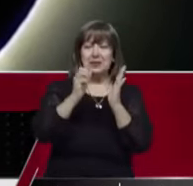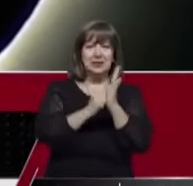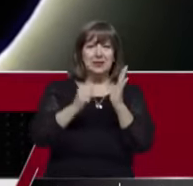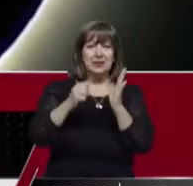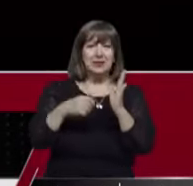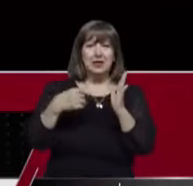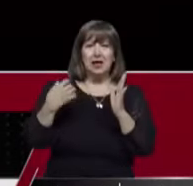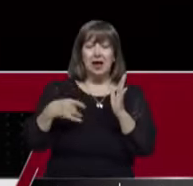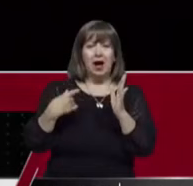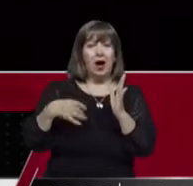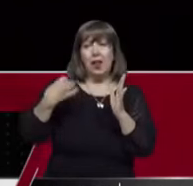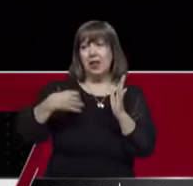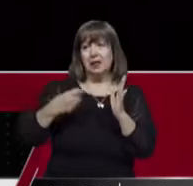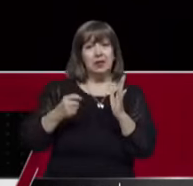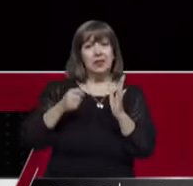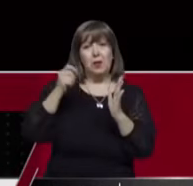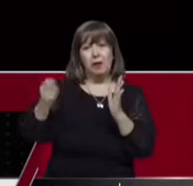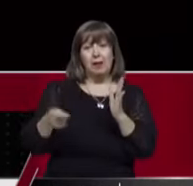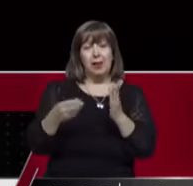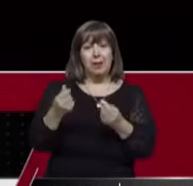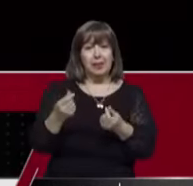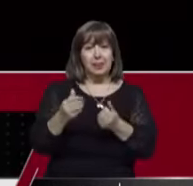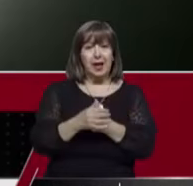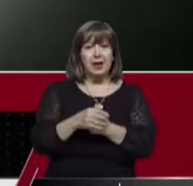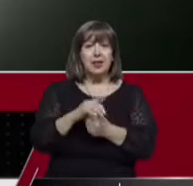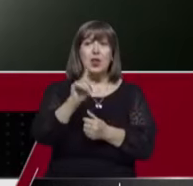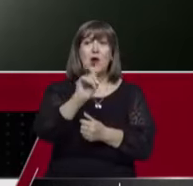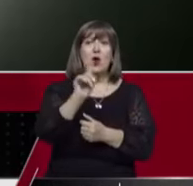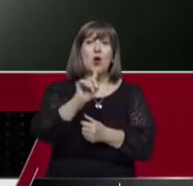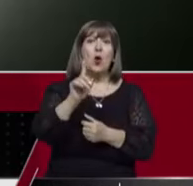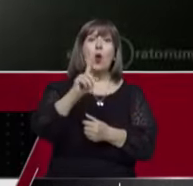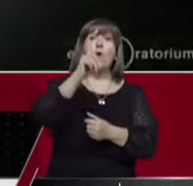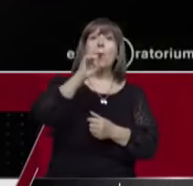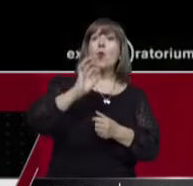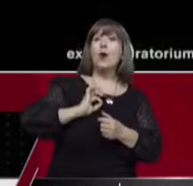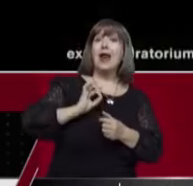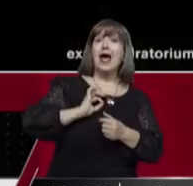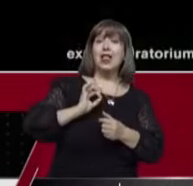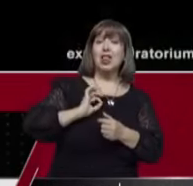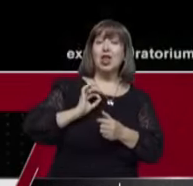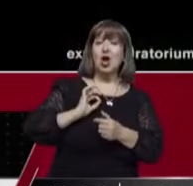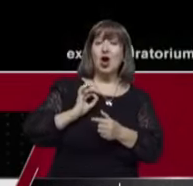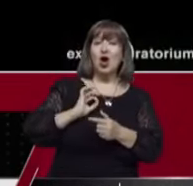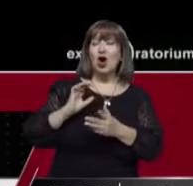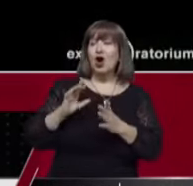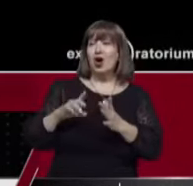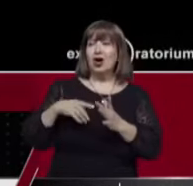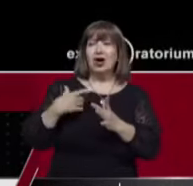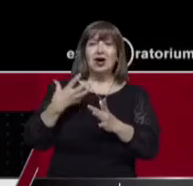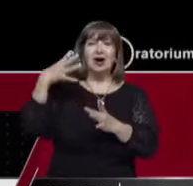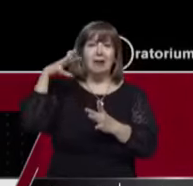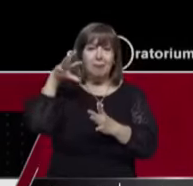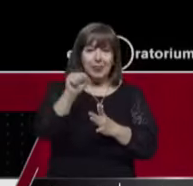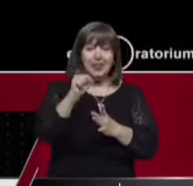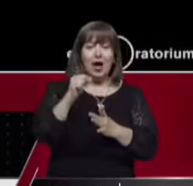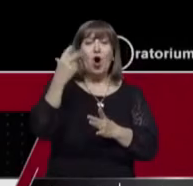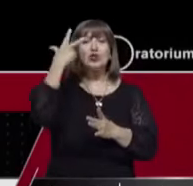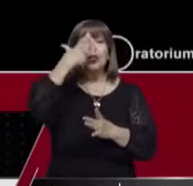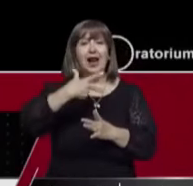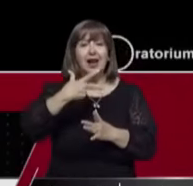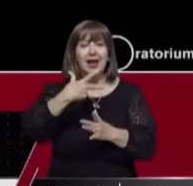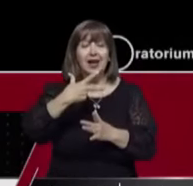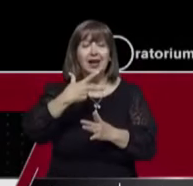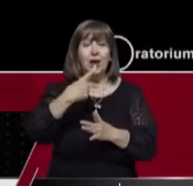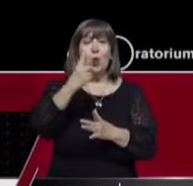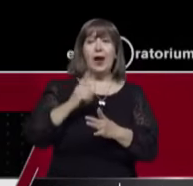a devolverles el dinero. Imagínate, se quieren matar. ¿Por qué? Porque no es algo sencillo, dado que está